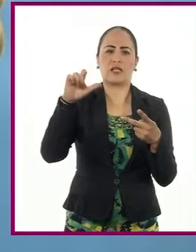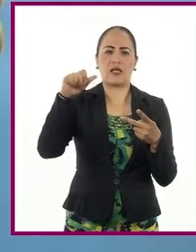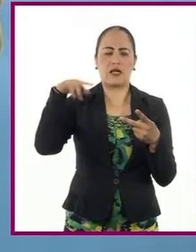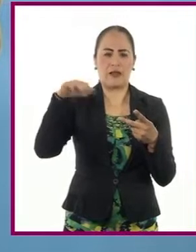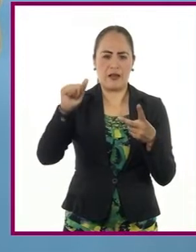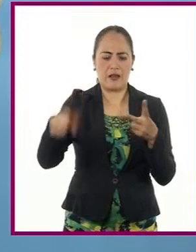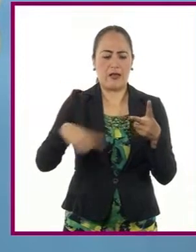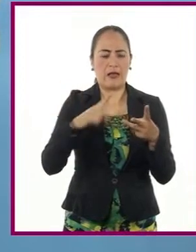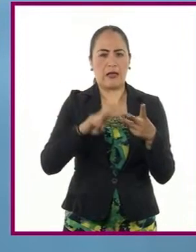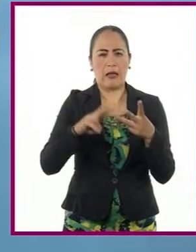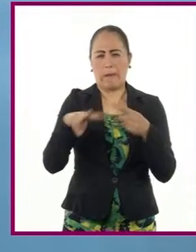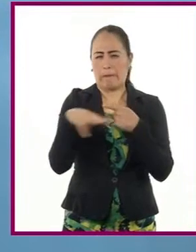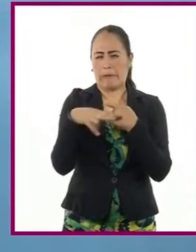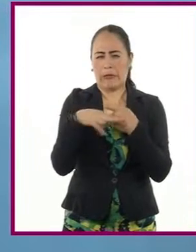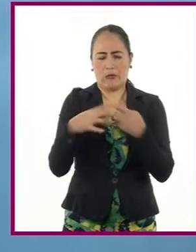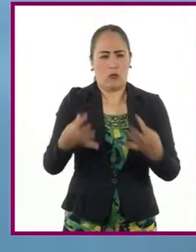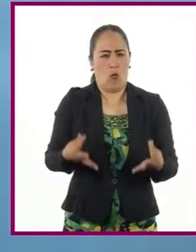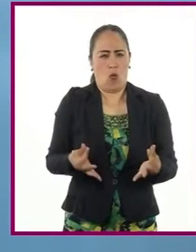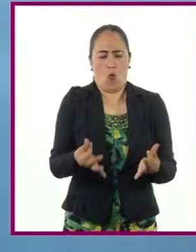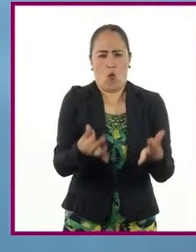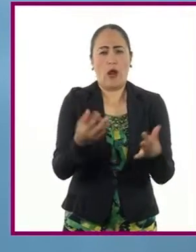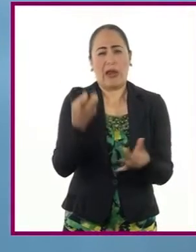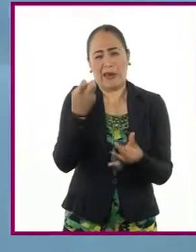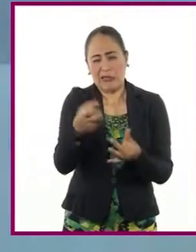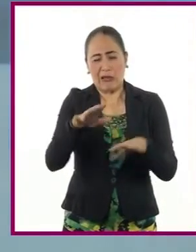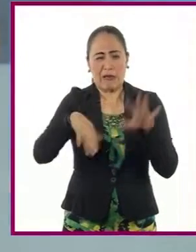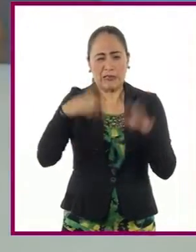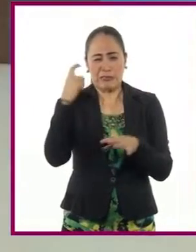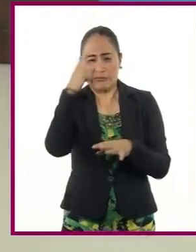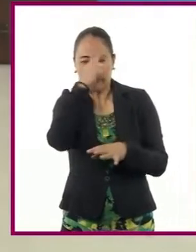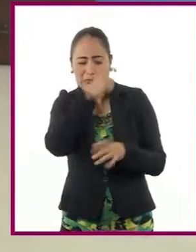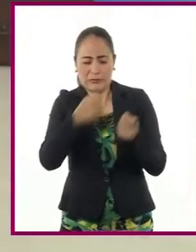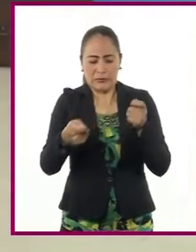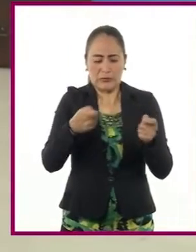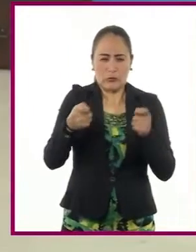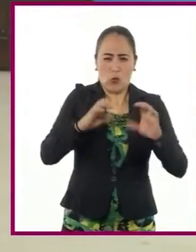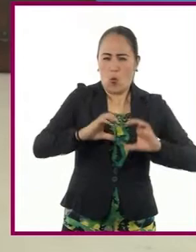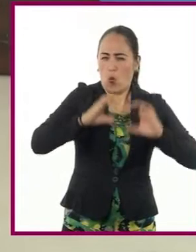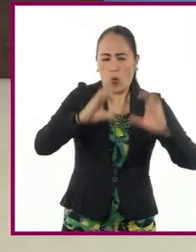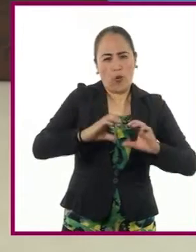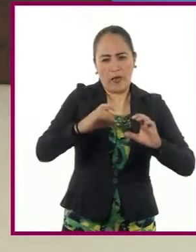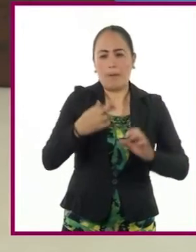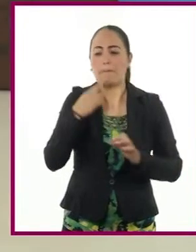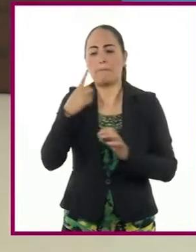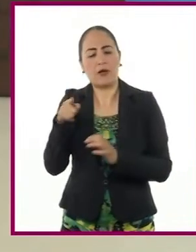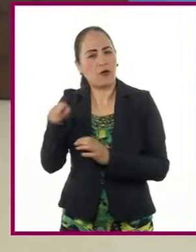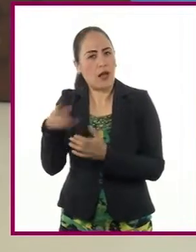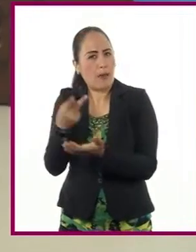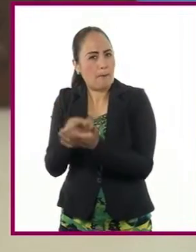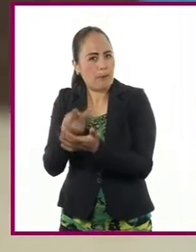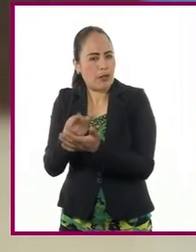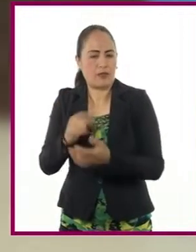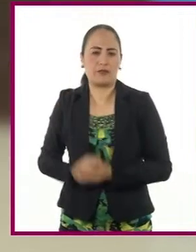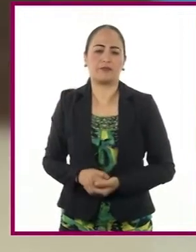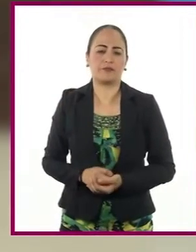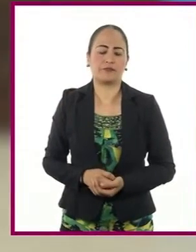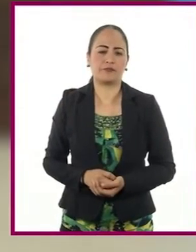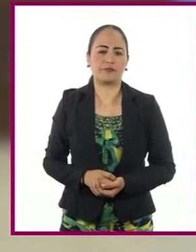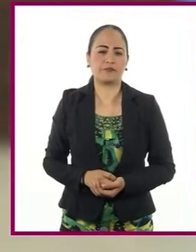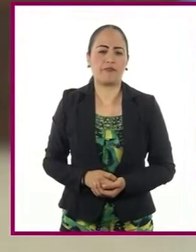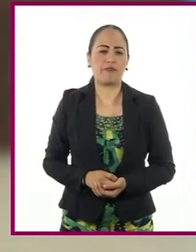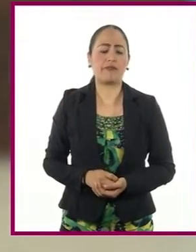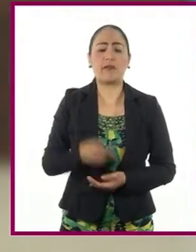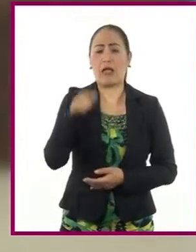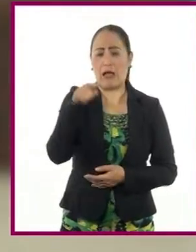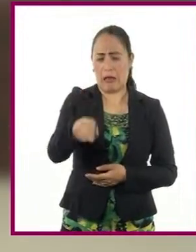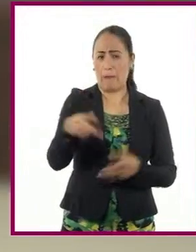presentaban graves inconvenientes para el uso común y doméstico. El autor hace hincapié en que, mientras en la cúpula